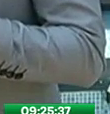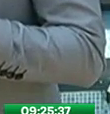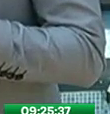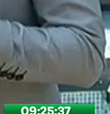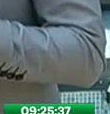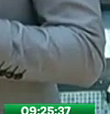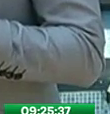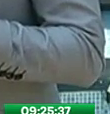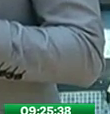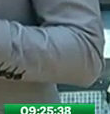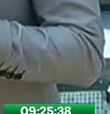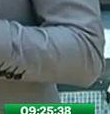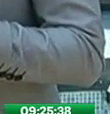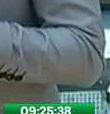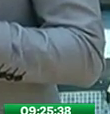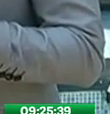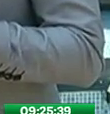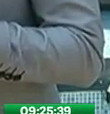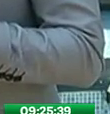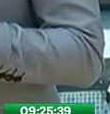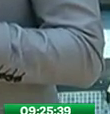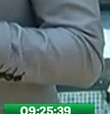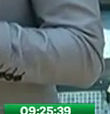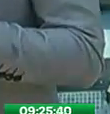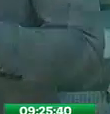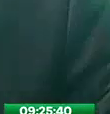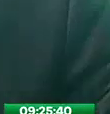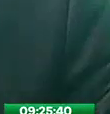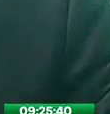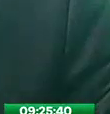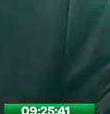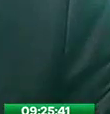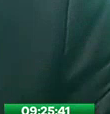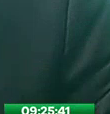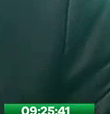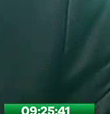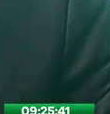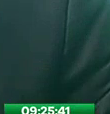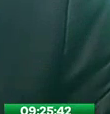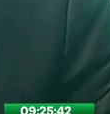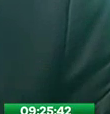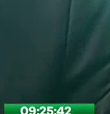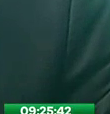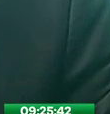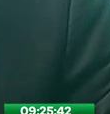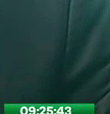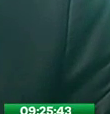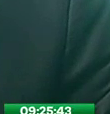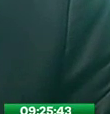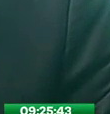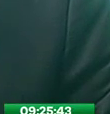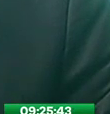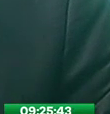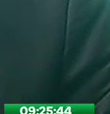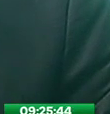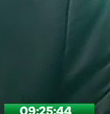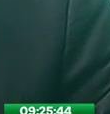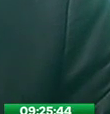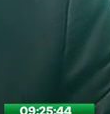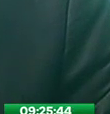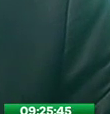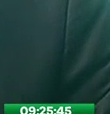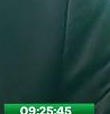tasa preferencial y la ampliación de los montos el afiliado debió haber venido aportando durante 16